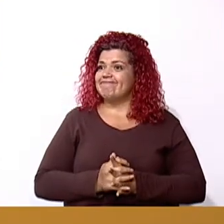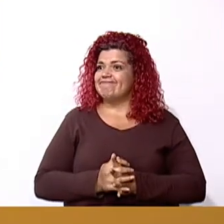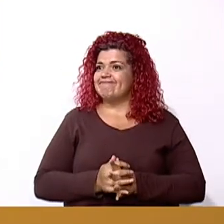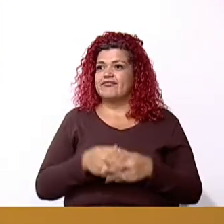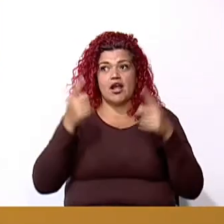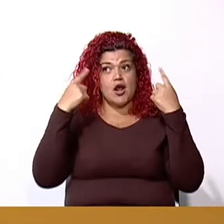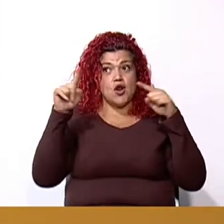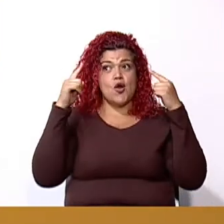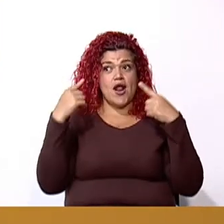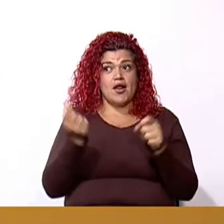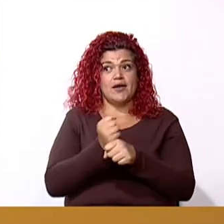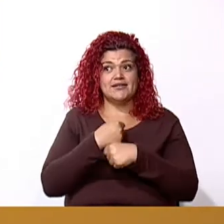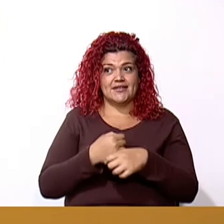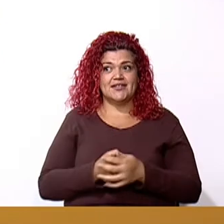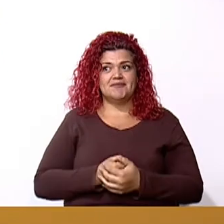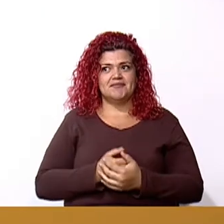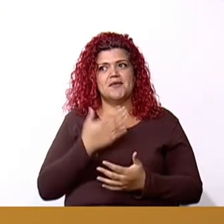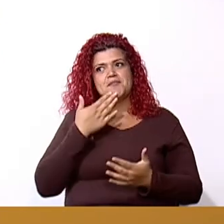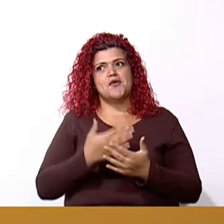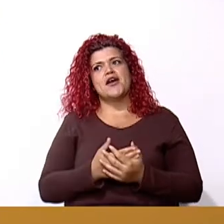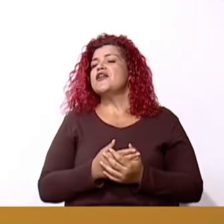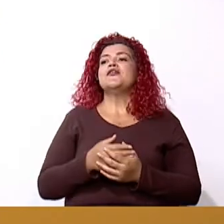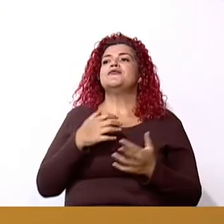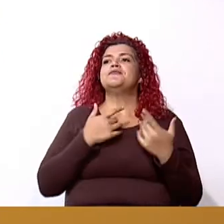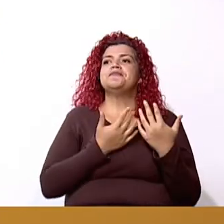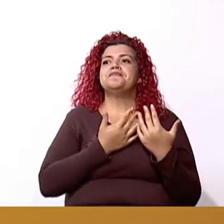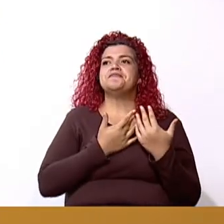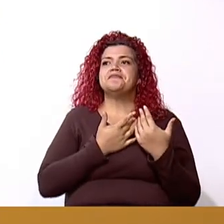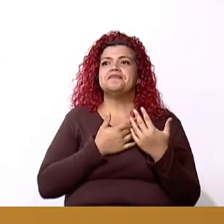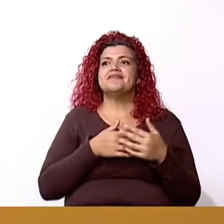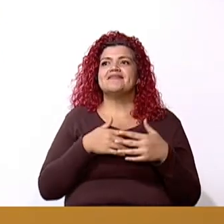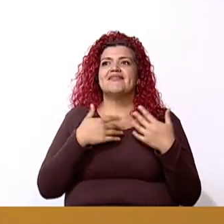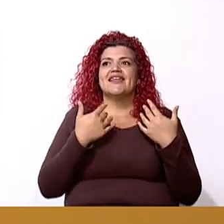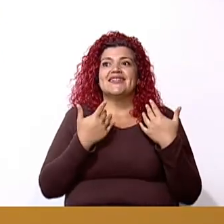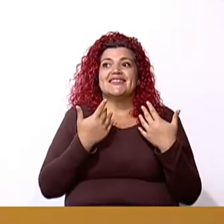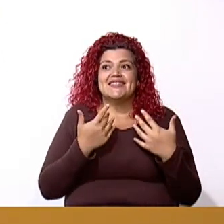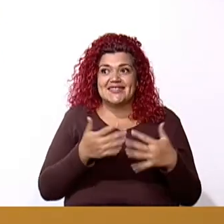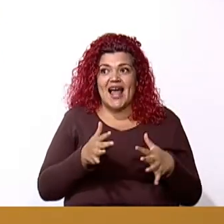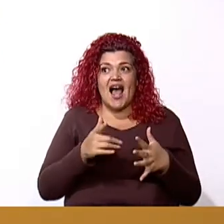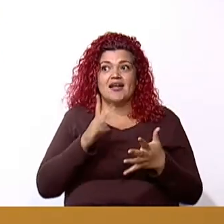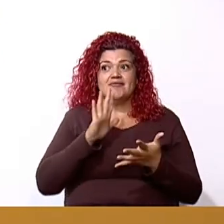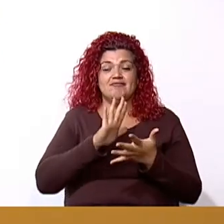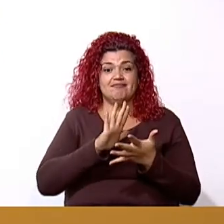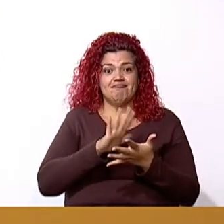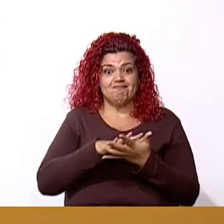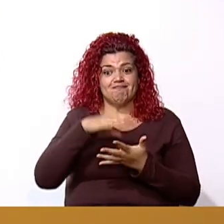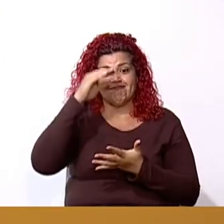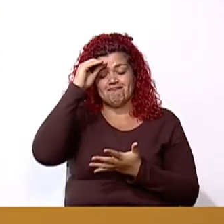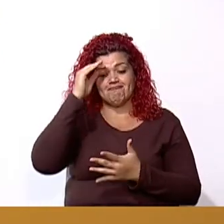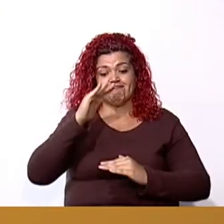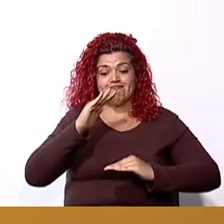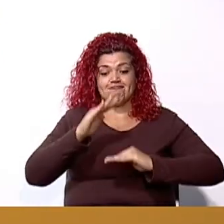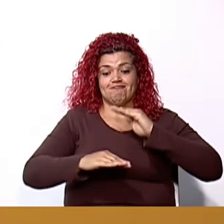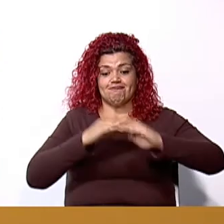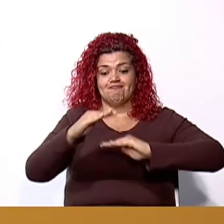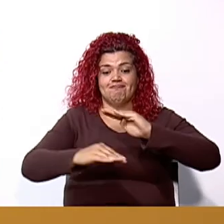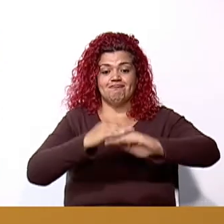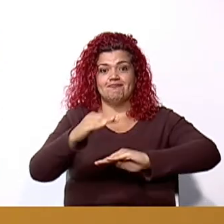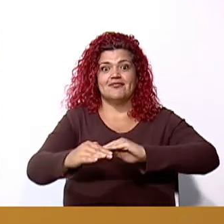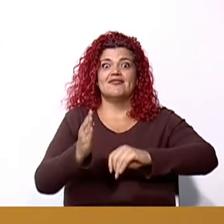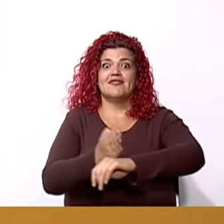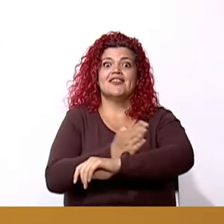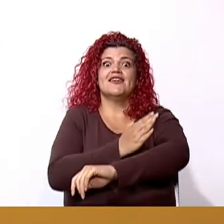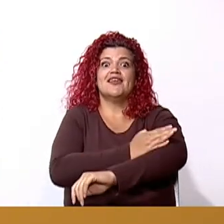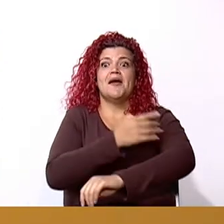¿Lo lograron hacer? Bueno, pues espero que hayan comprendido los pasos que